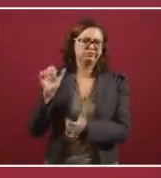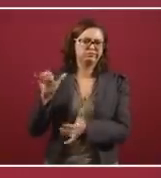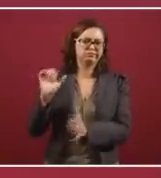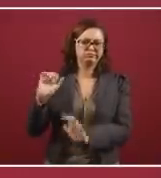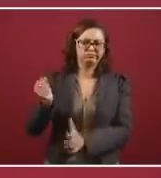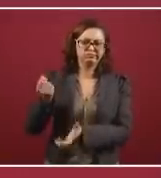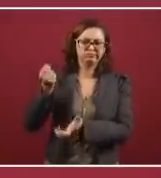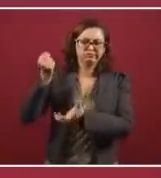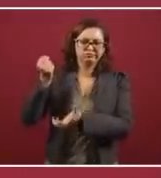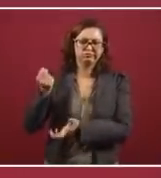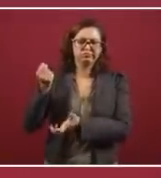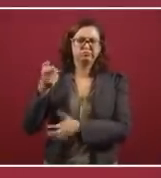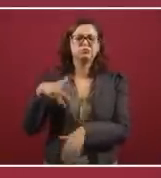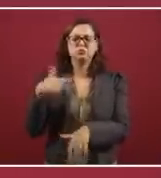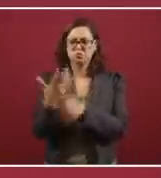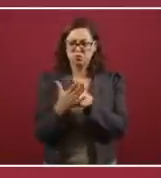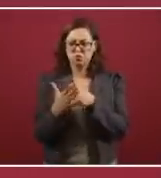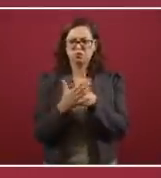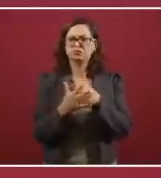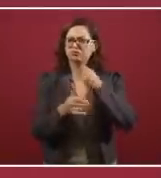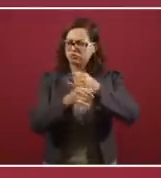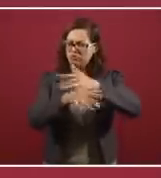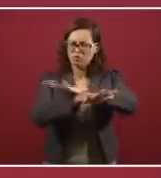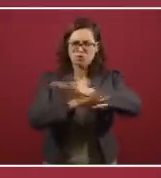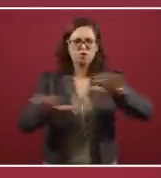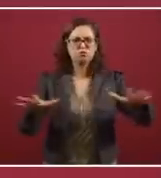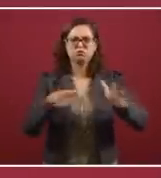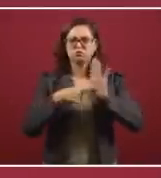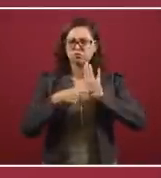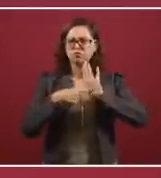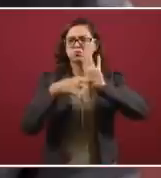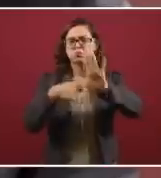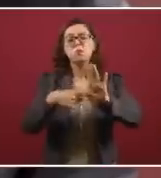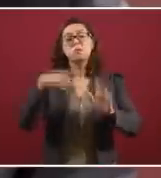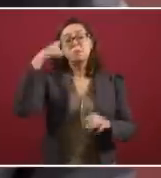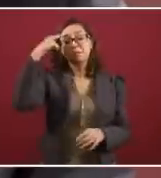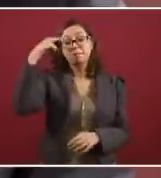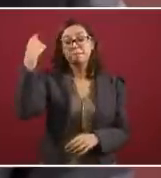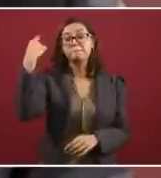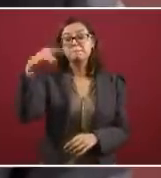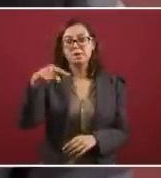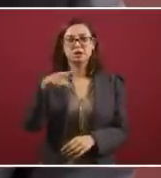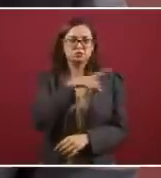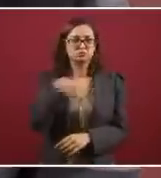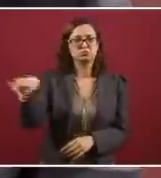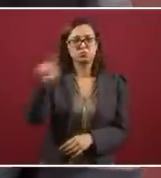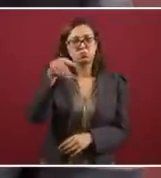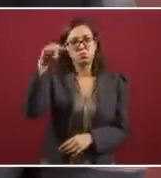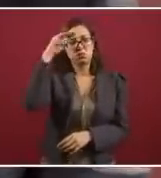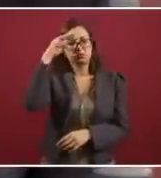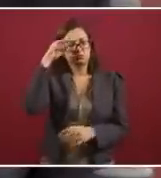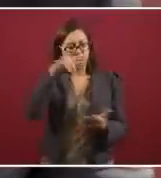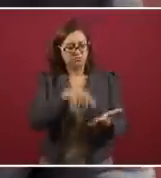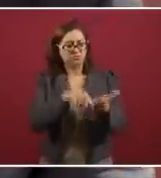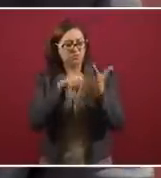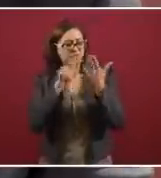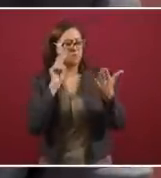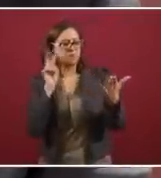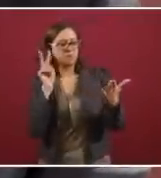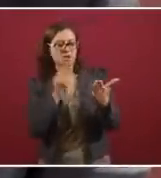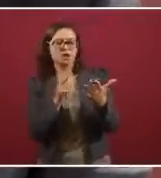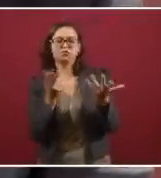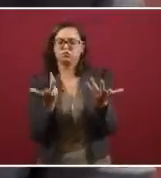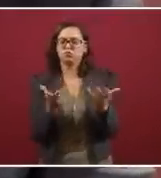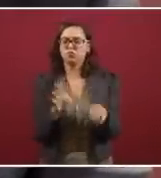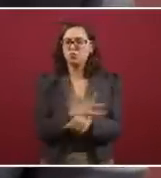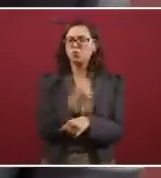y se va a entregar toda la información para que se llegue a esa conclusión. Se